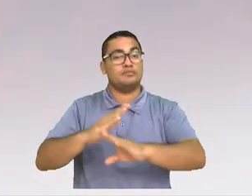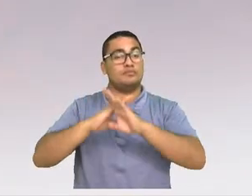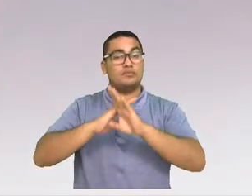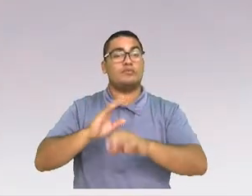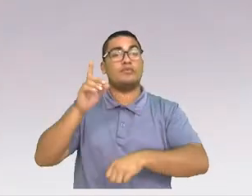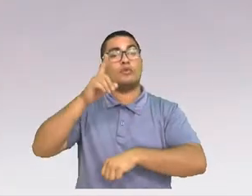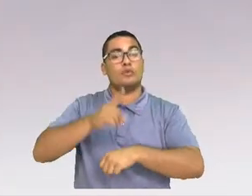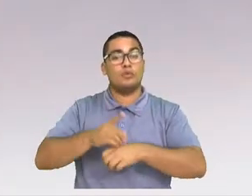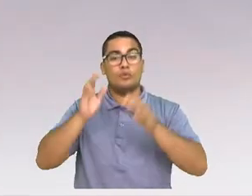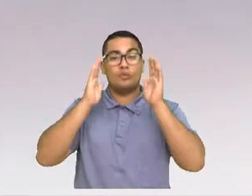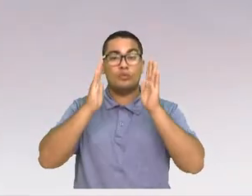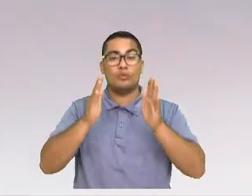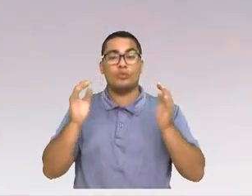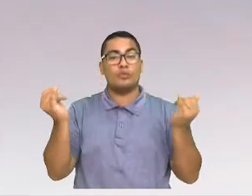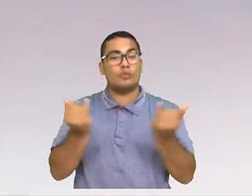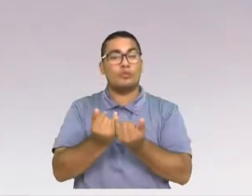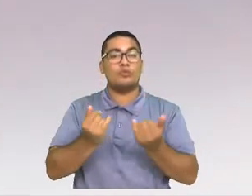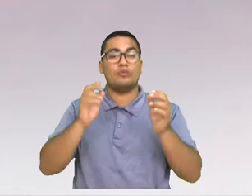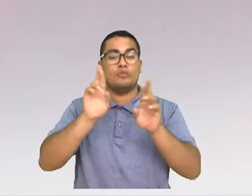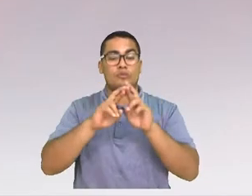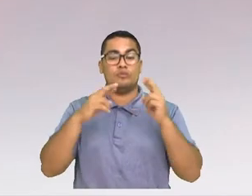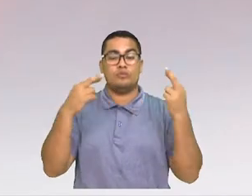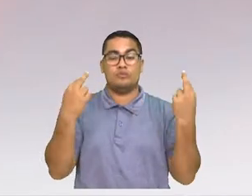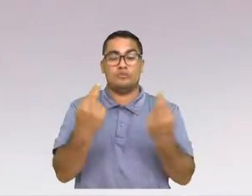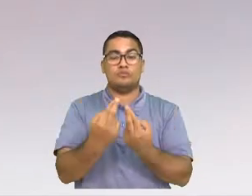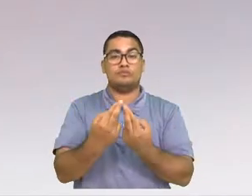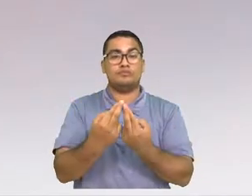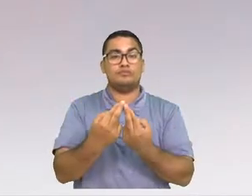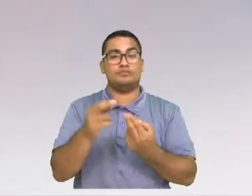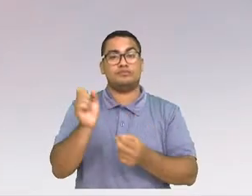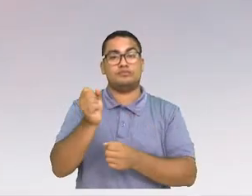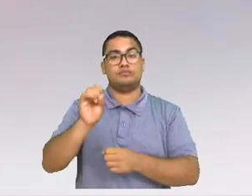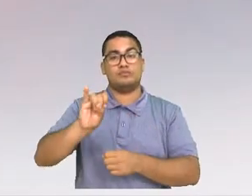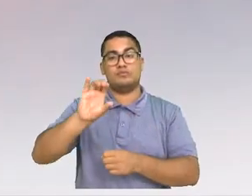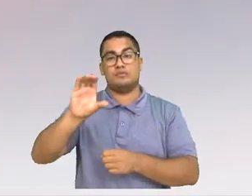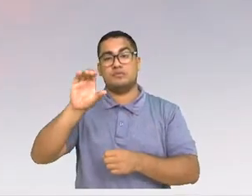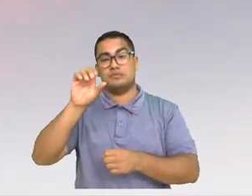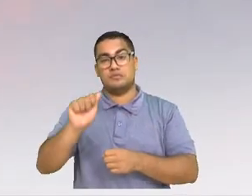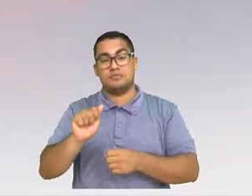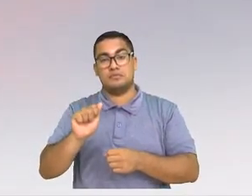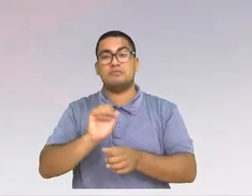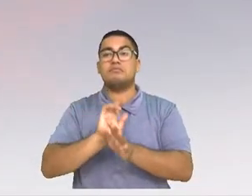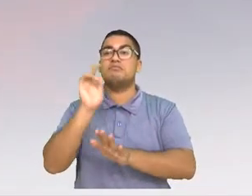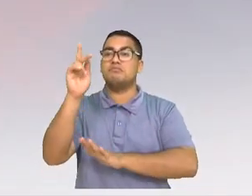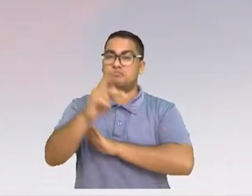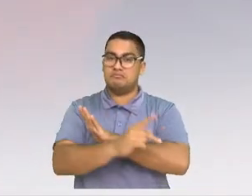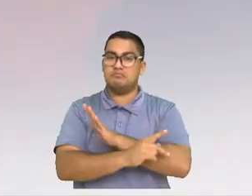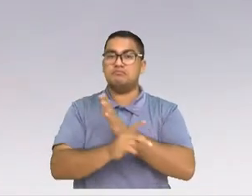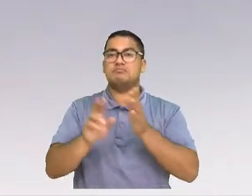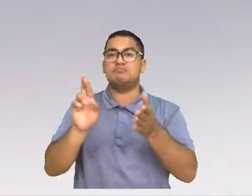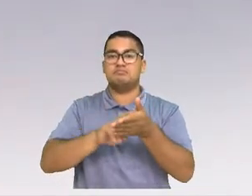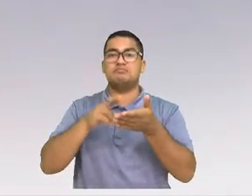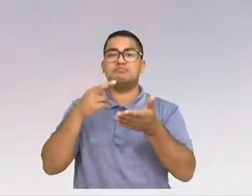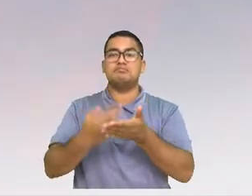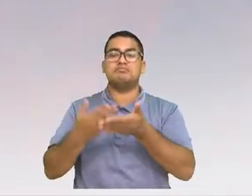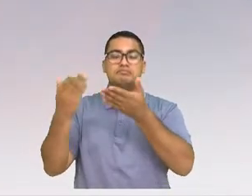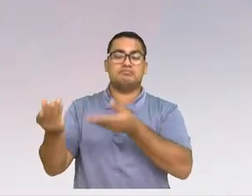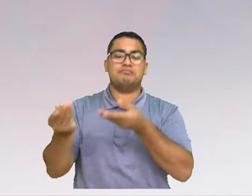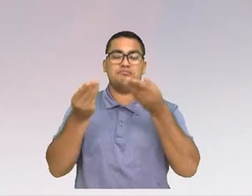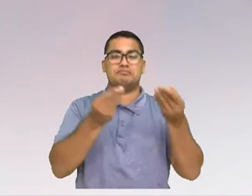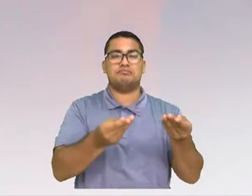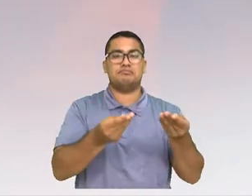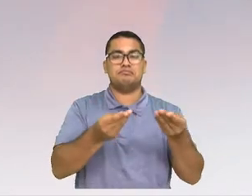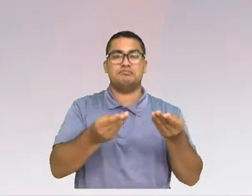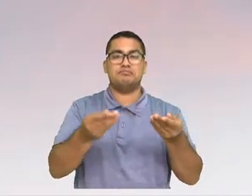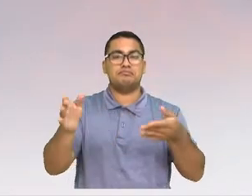reuniones han sido también coordinadas desde el SICA. Varios países recibimos un nuevo donativo de equipos de medición